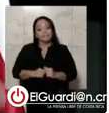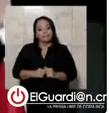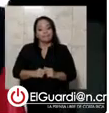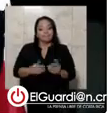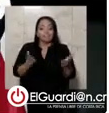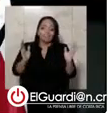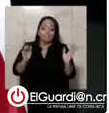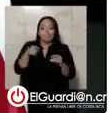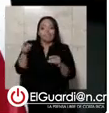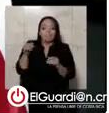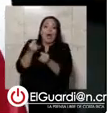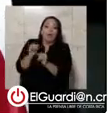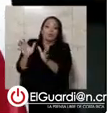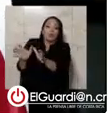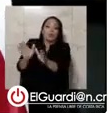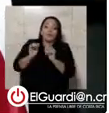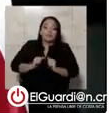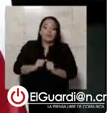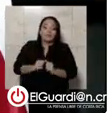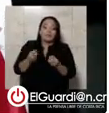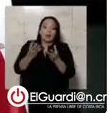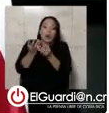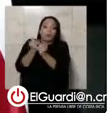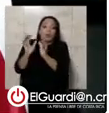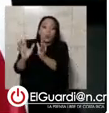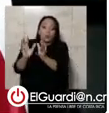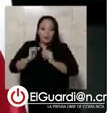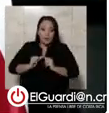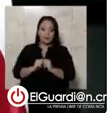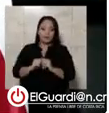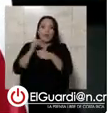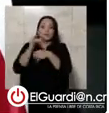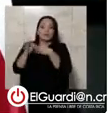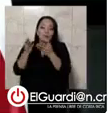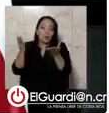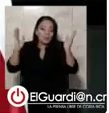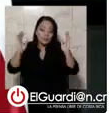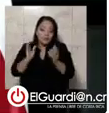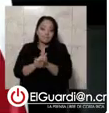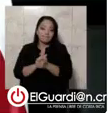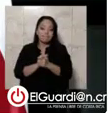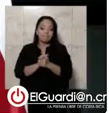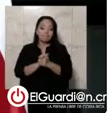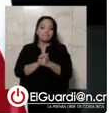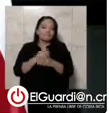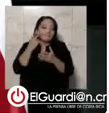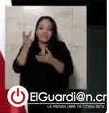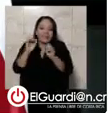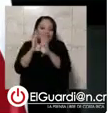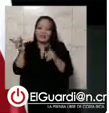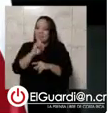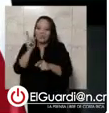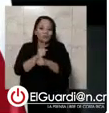Son autónomas, tan autónomas que hacen ese tipo de cosas, que a todas luces no